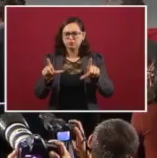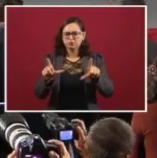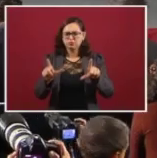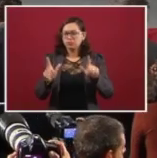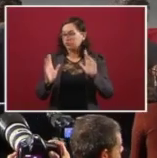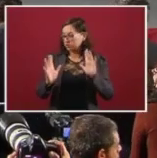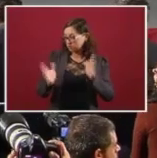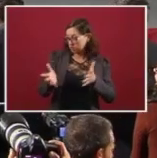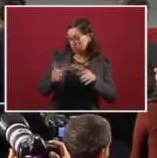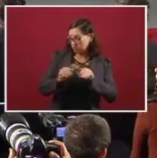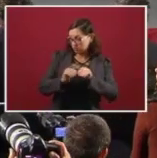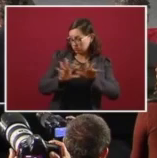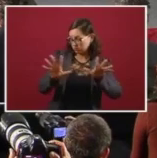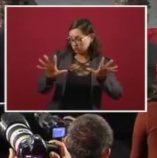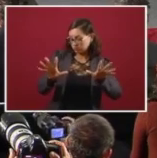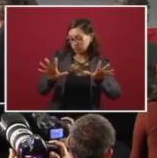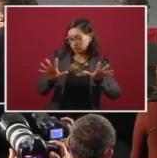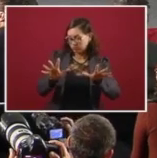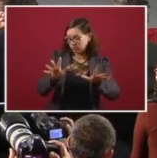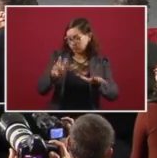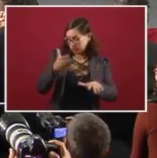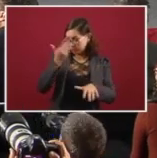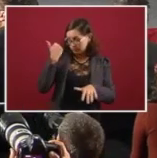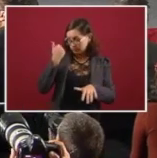¿ya lo hicieron público? ¿No sabes?